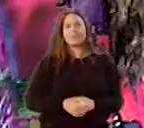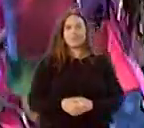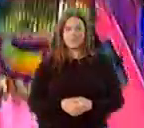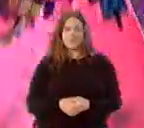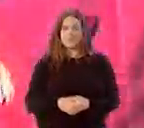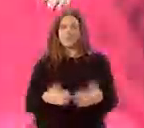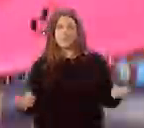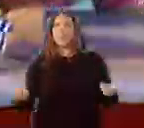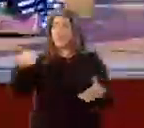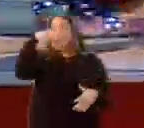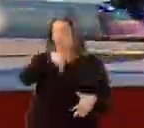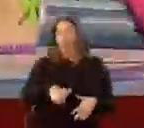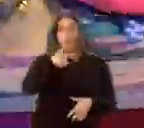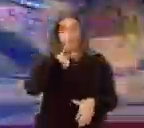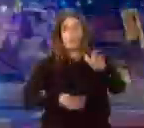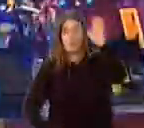martín